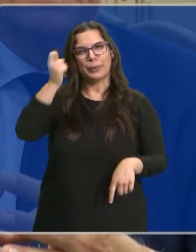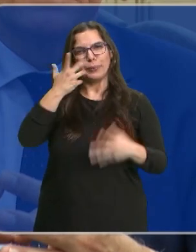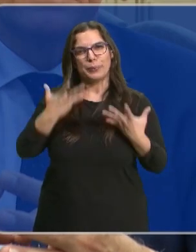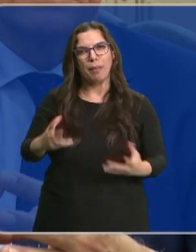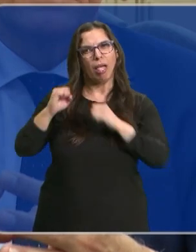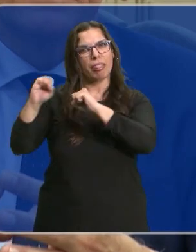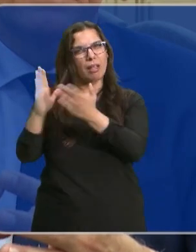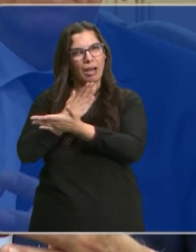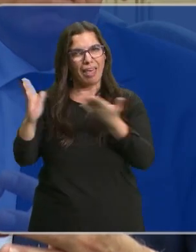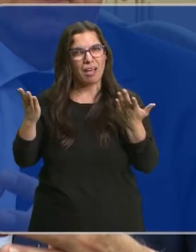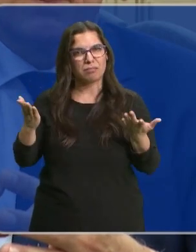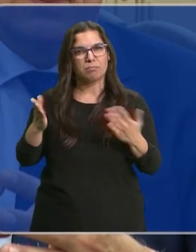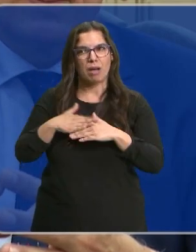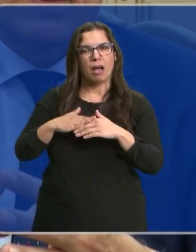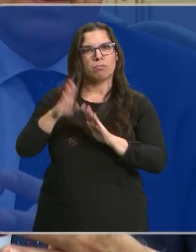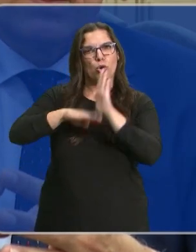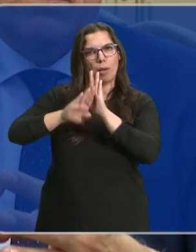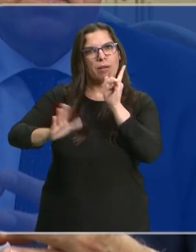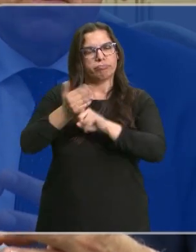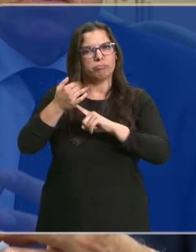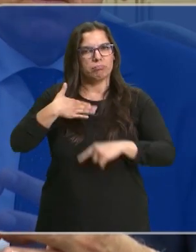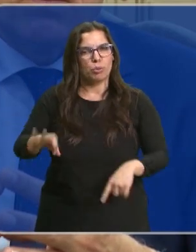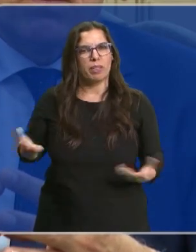tener que depender de este partido para sacar adelante su programa?